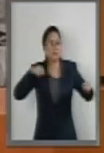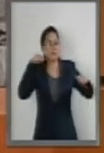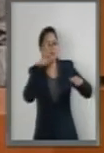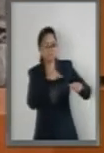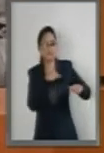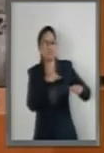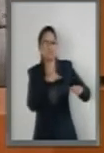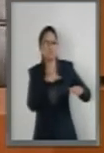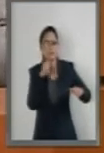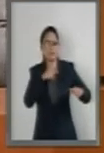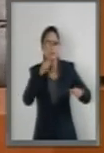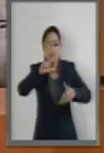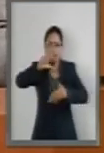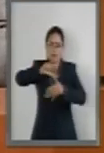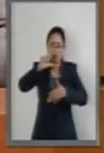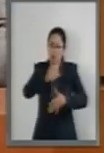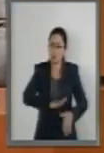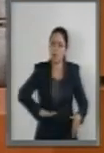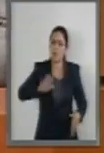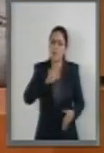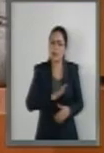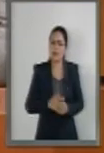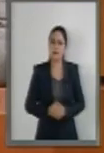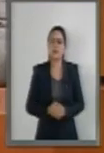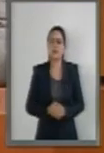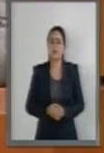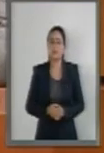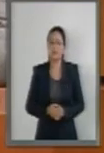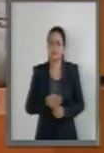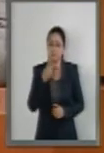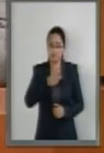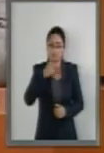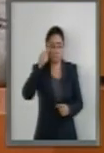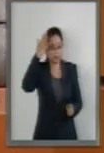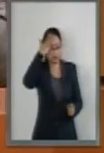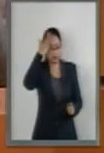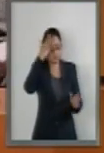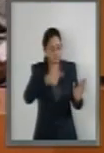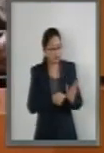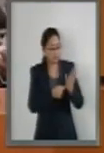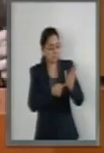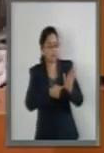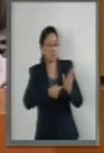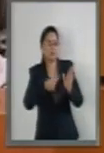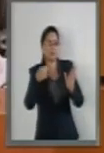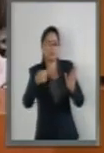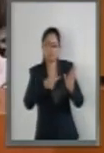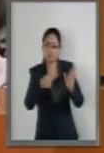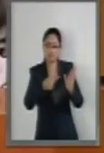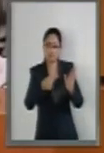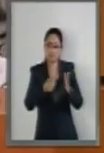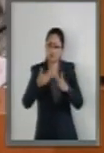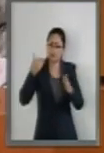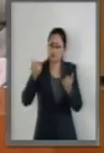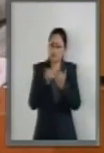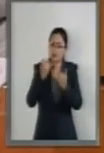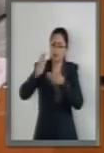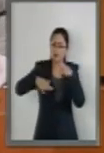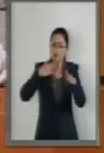punta de lanza para Latinoamérica, punta de lanza y ejemplo, como lo fue en el pasado, para el